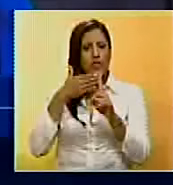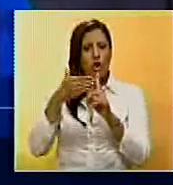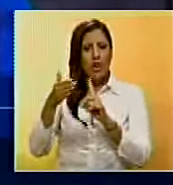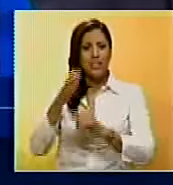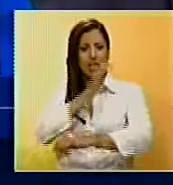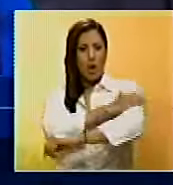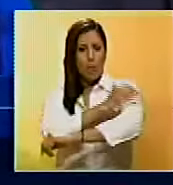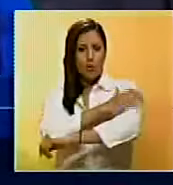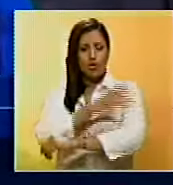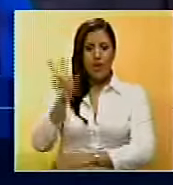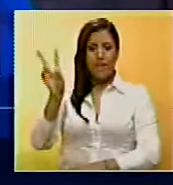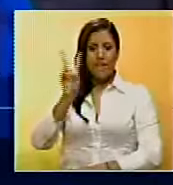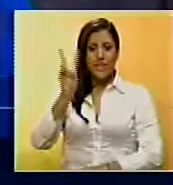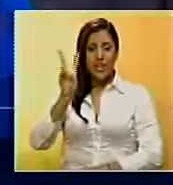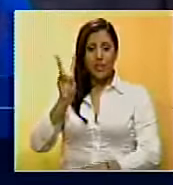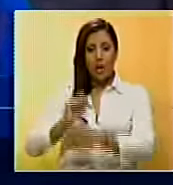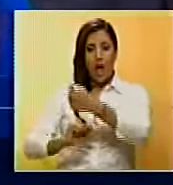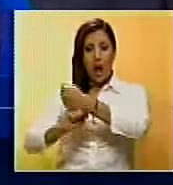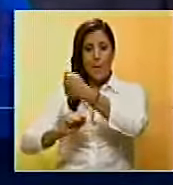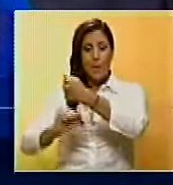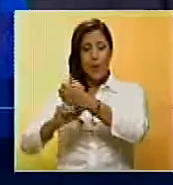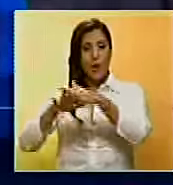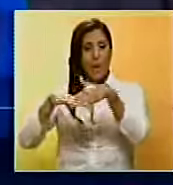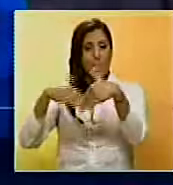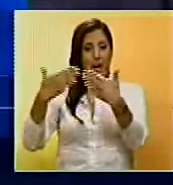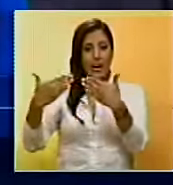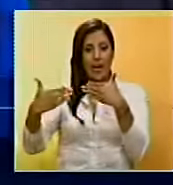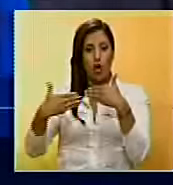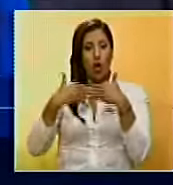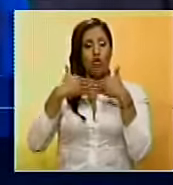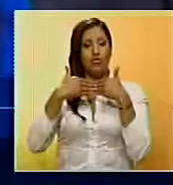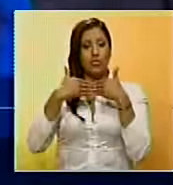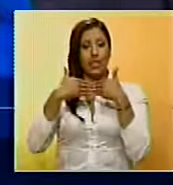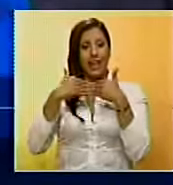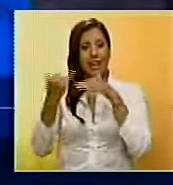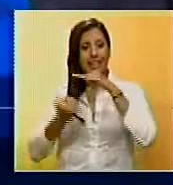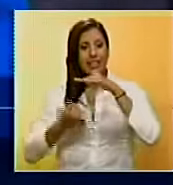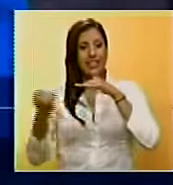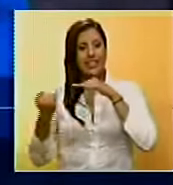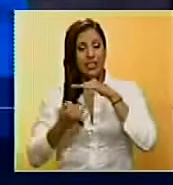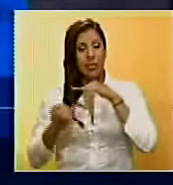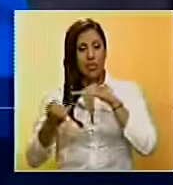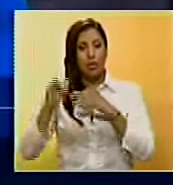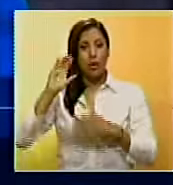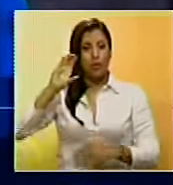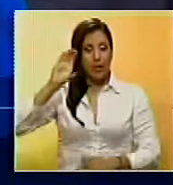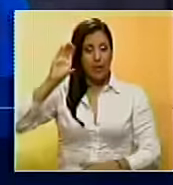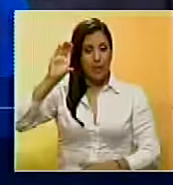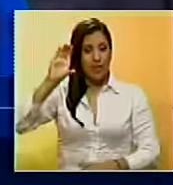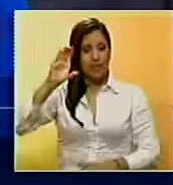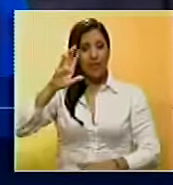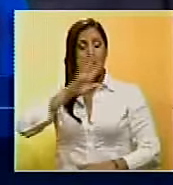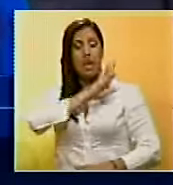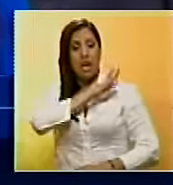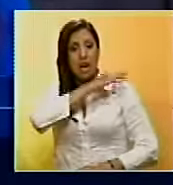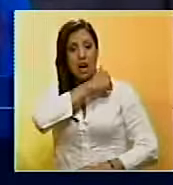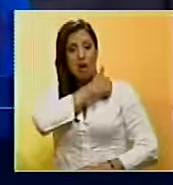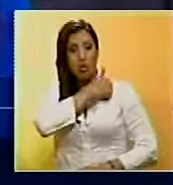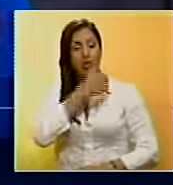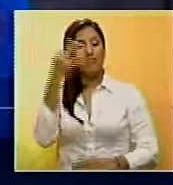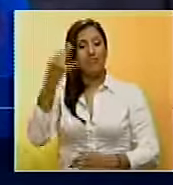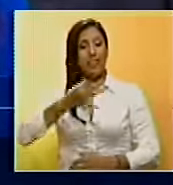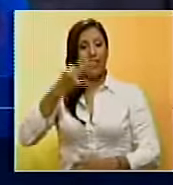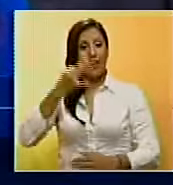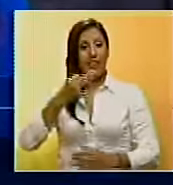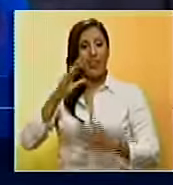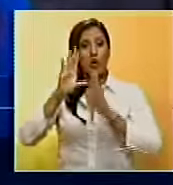de la oposición venezolana para atentar contra la institucionalidad del país y sus autoridades